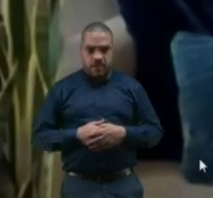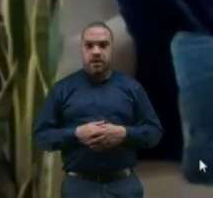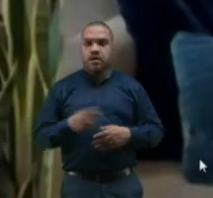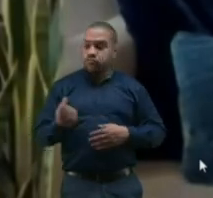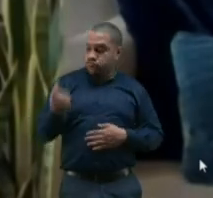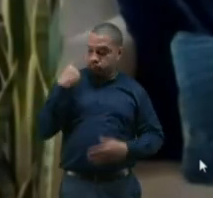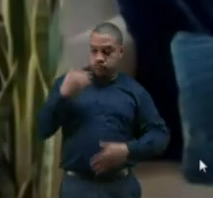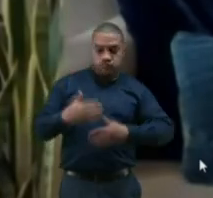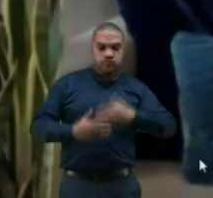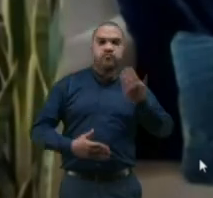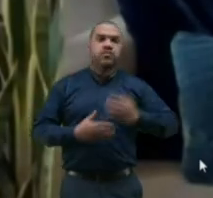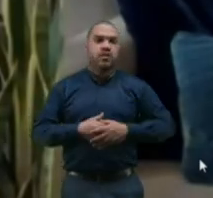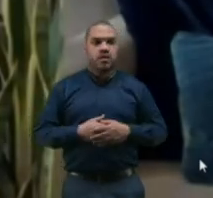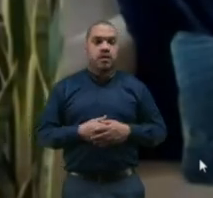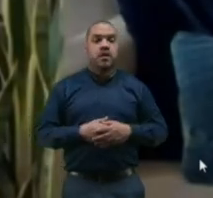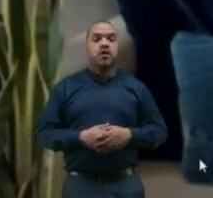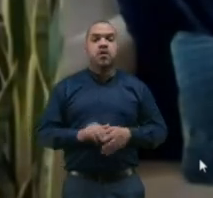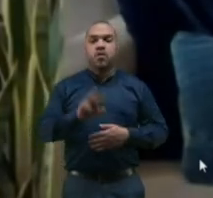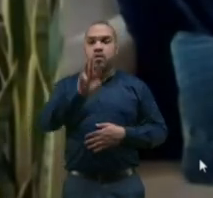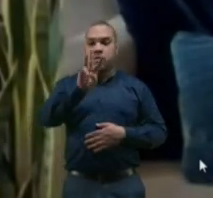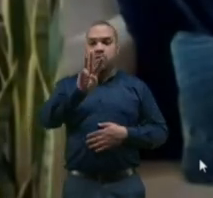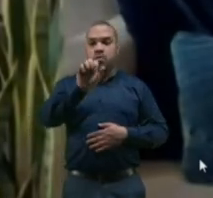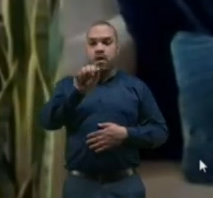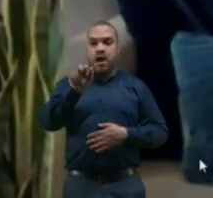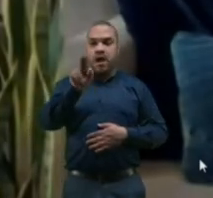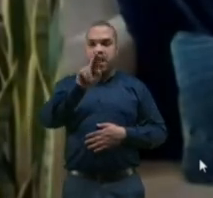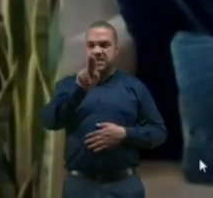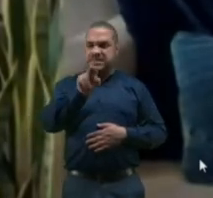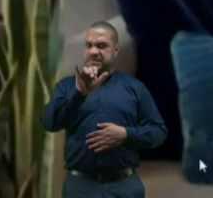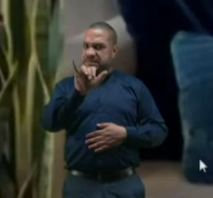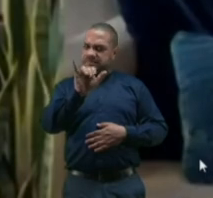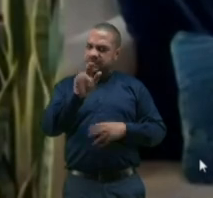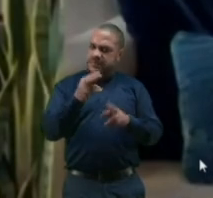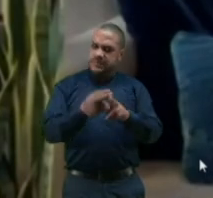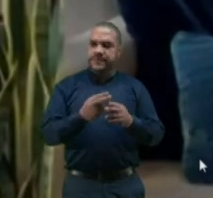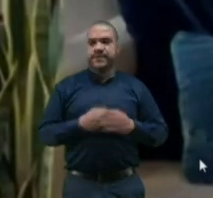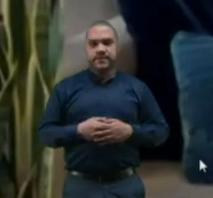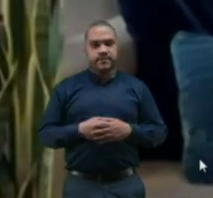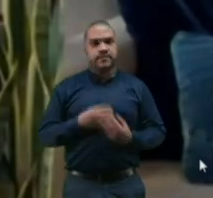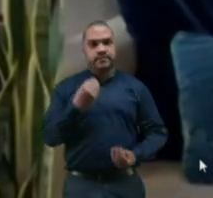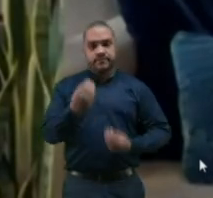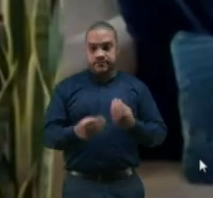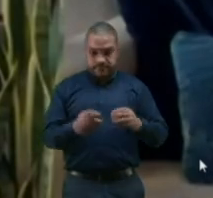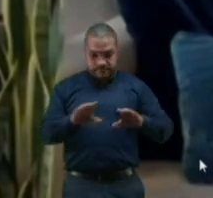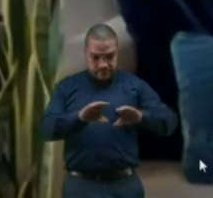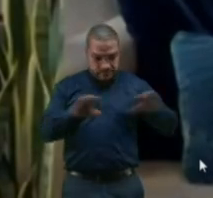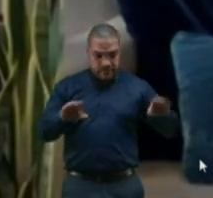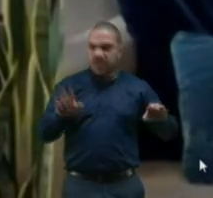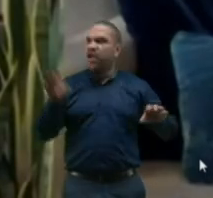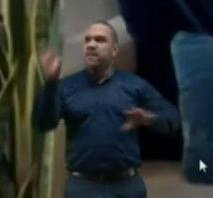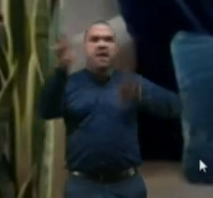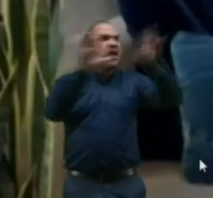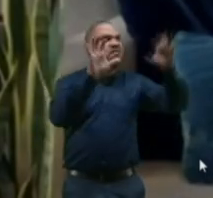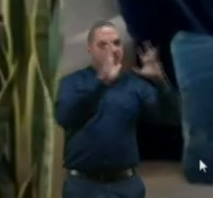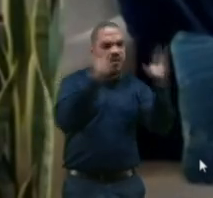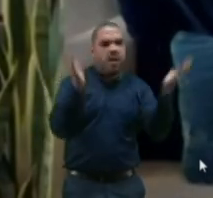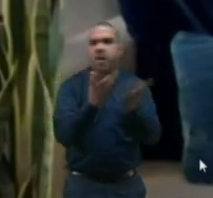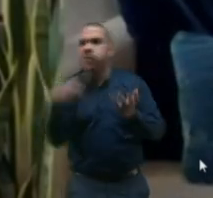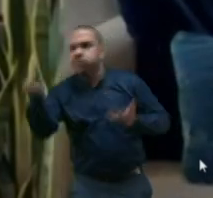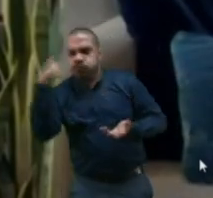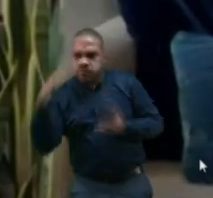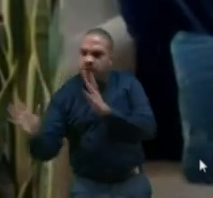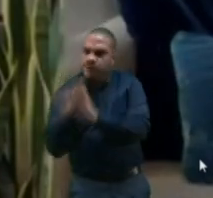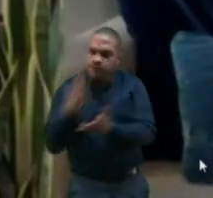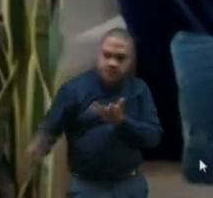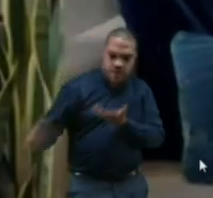como una plataforma para poder recolectar datos en el mundo real un problema muy complejo resolver porque